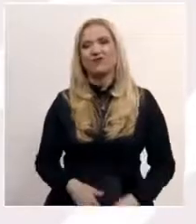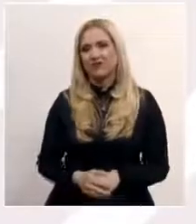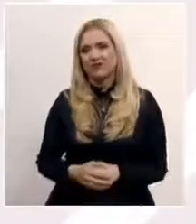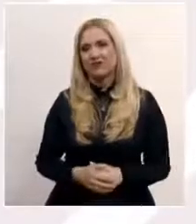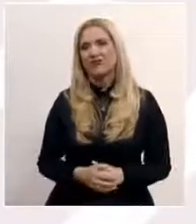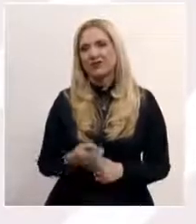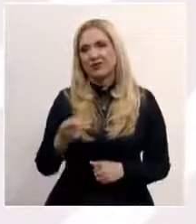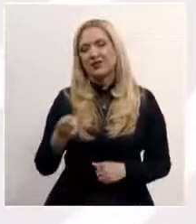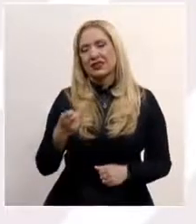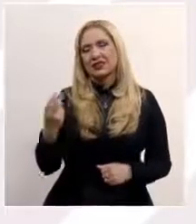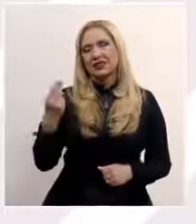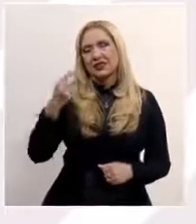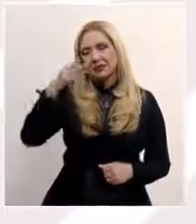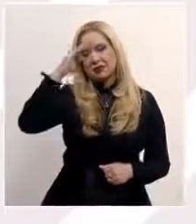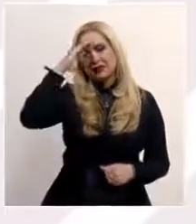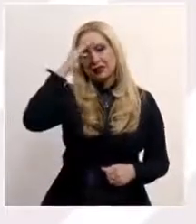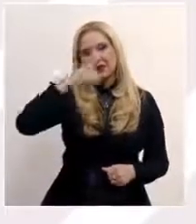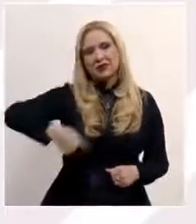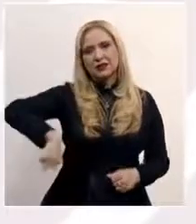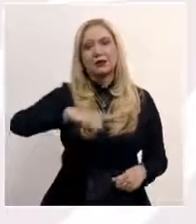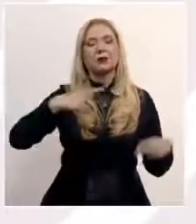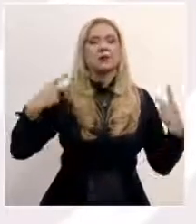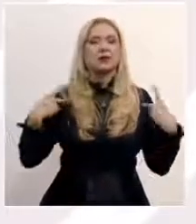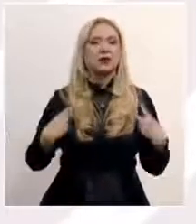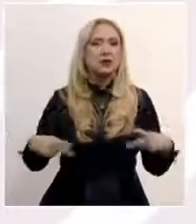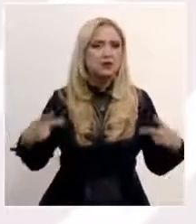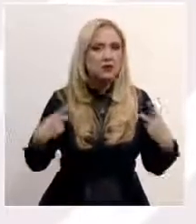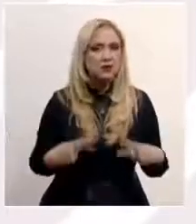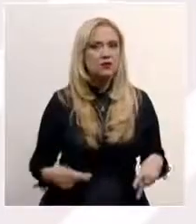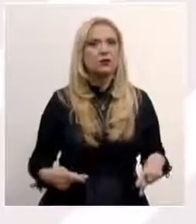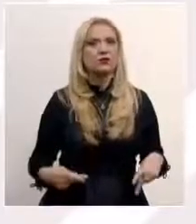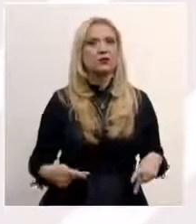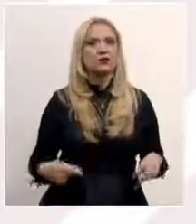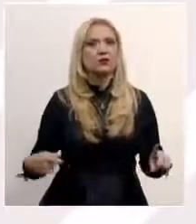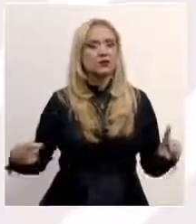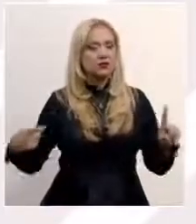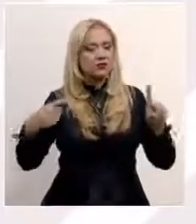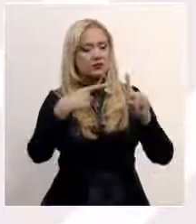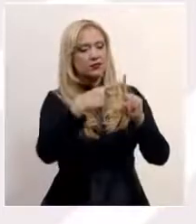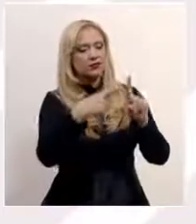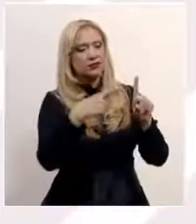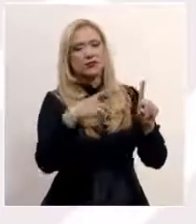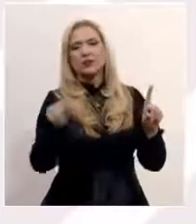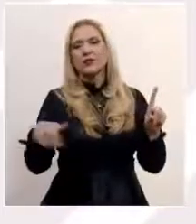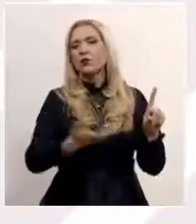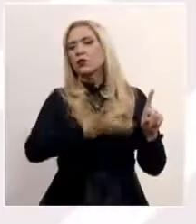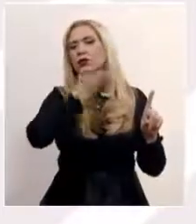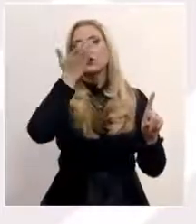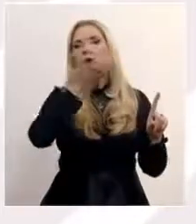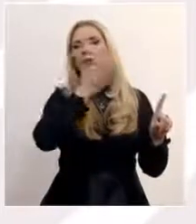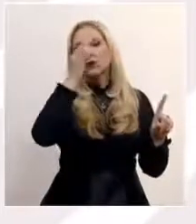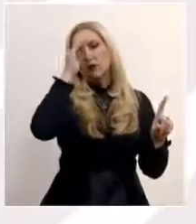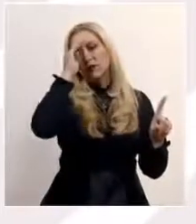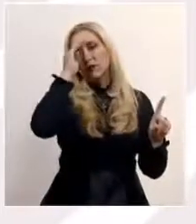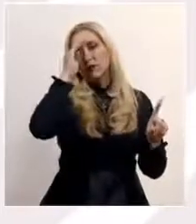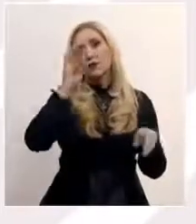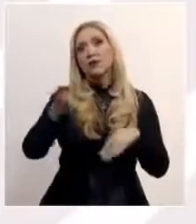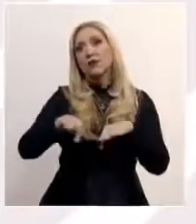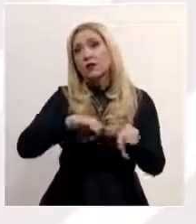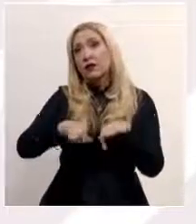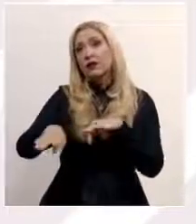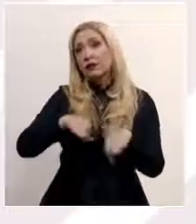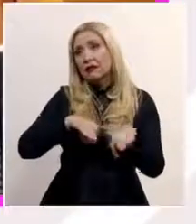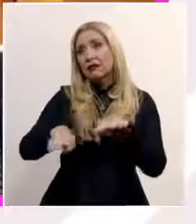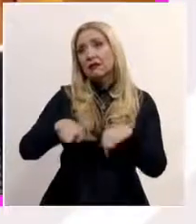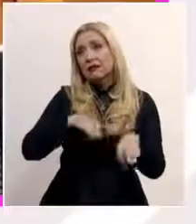¿no? Partir de ahí que las personas, pues es el cliché, ¿no? No vivimos para trabajar, sino trabajamos